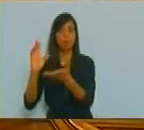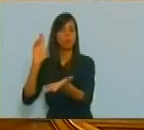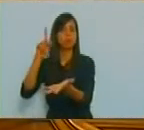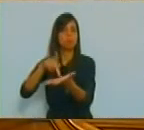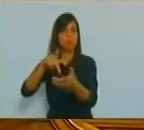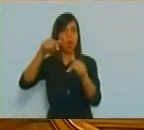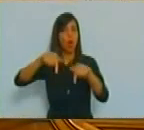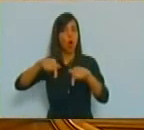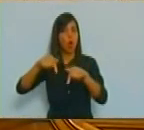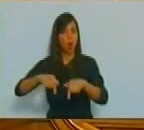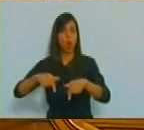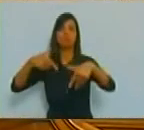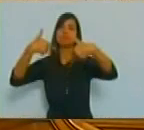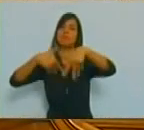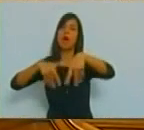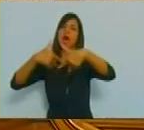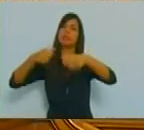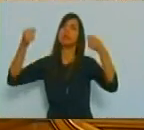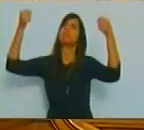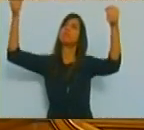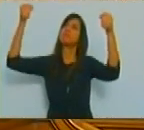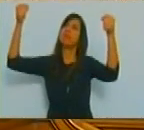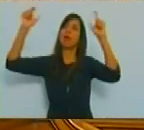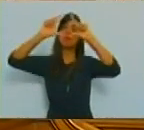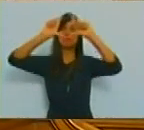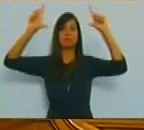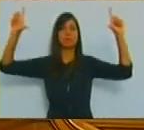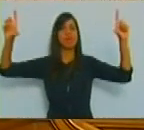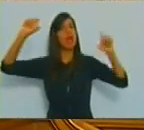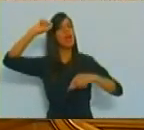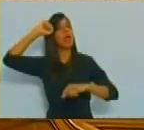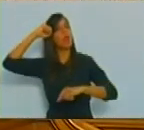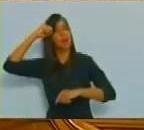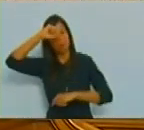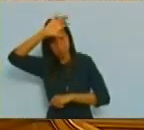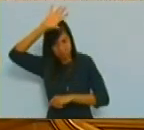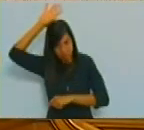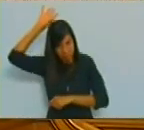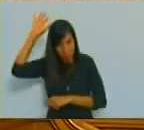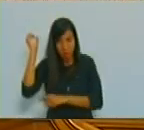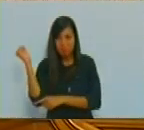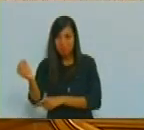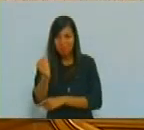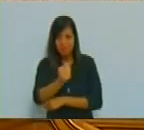en una marcha en homenaje a nuestro querido robert serra